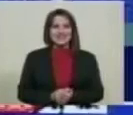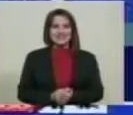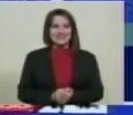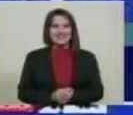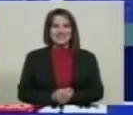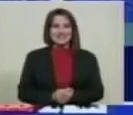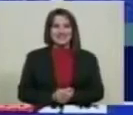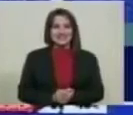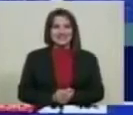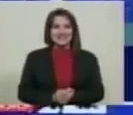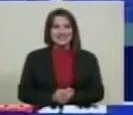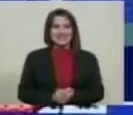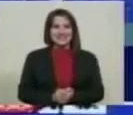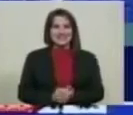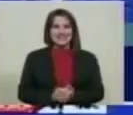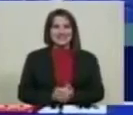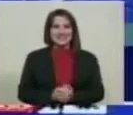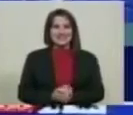interiorizar